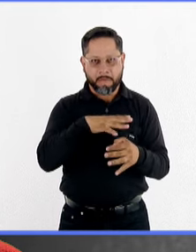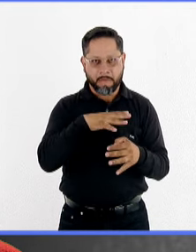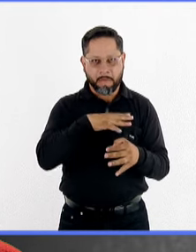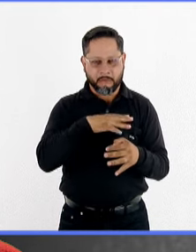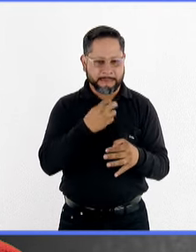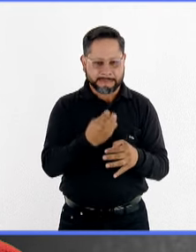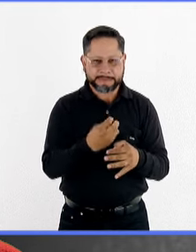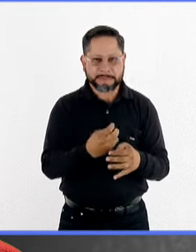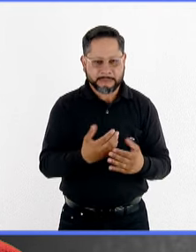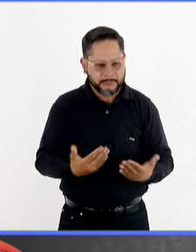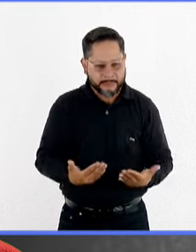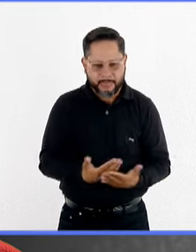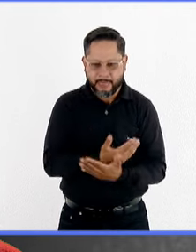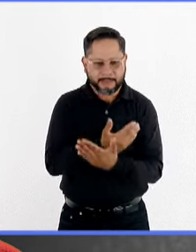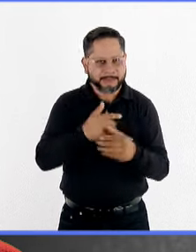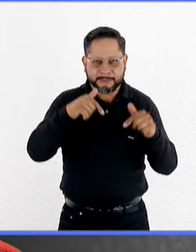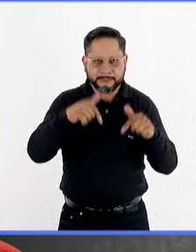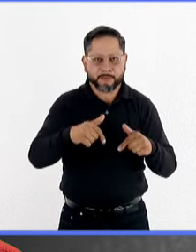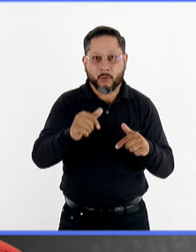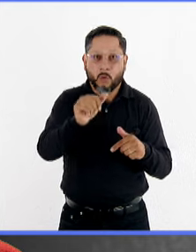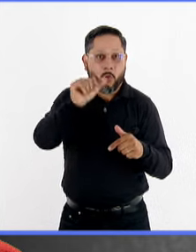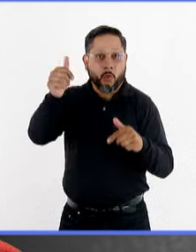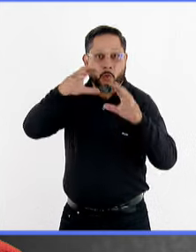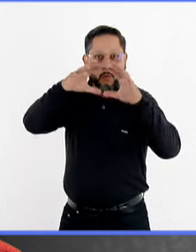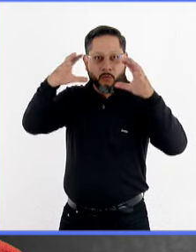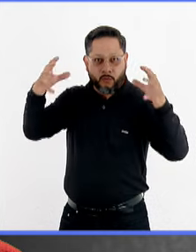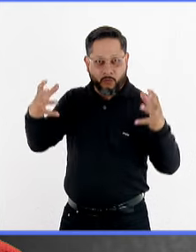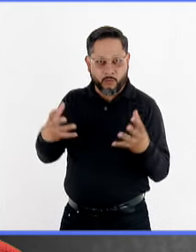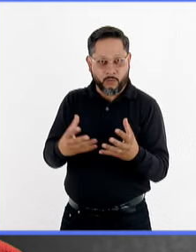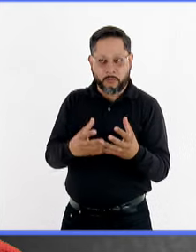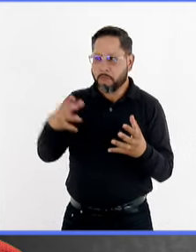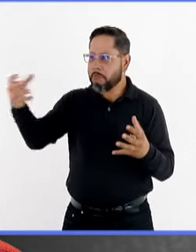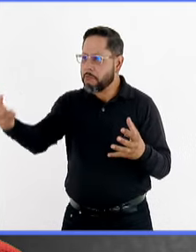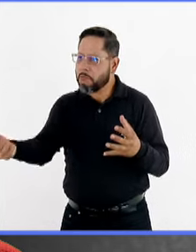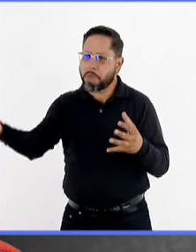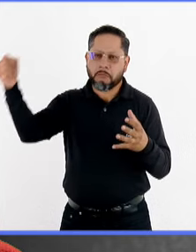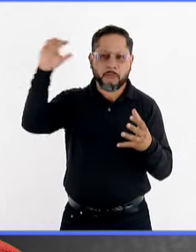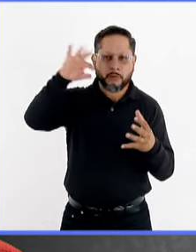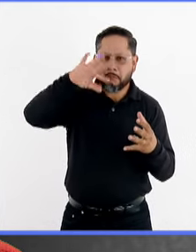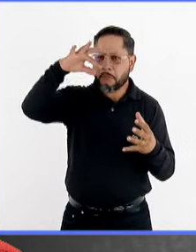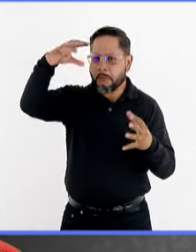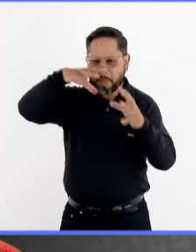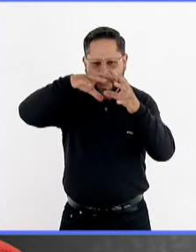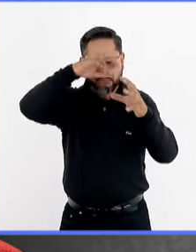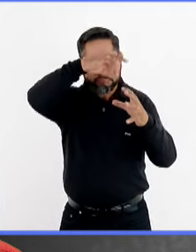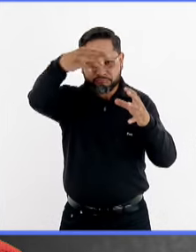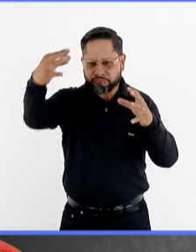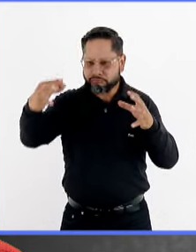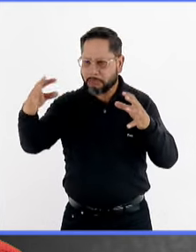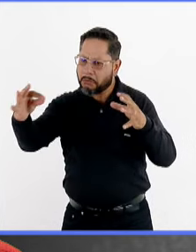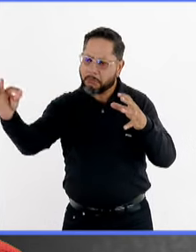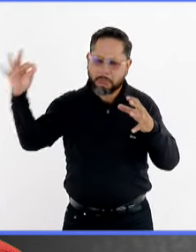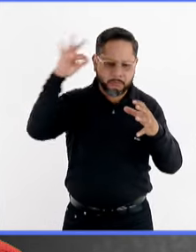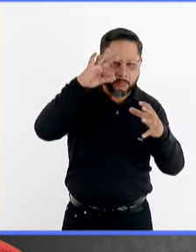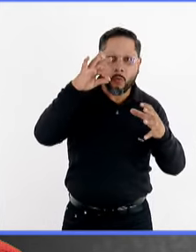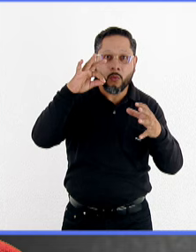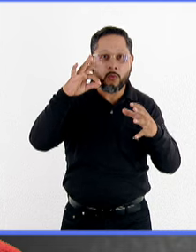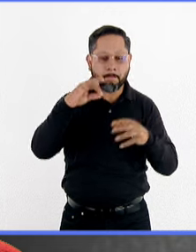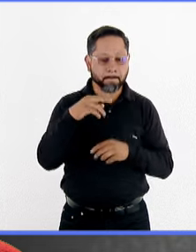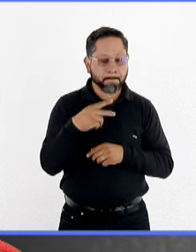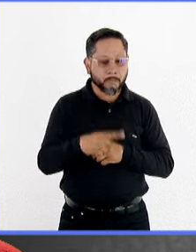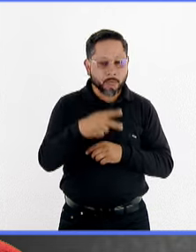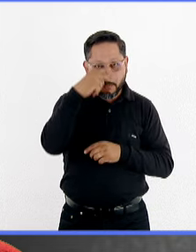Prácticamente no estudiamos plantas de otras regiones del planeta, nos enfocamos a esta diversidad que tenemos en el país. Pero